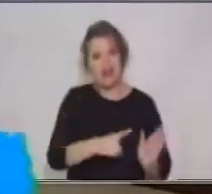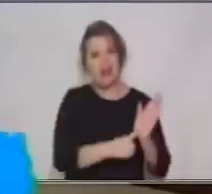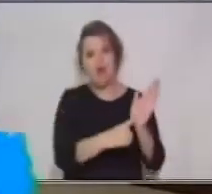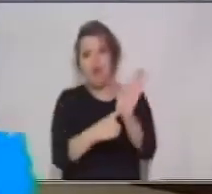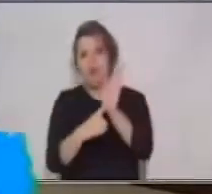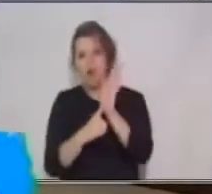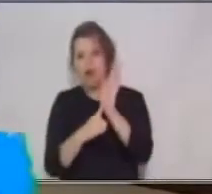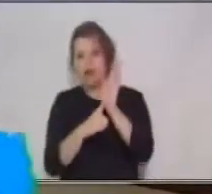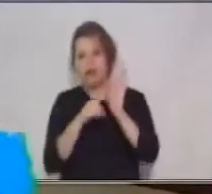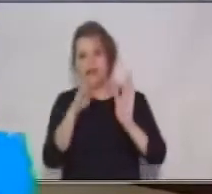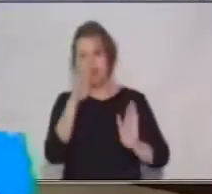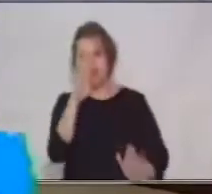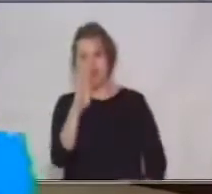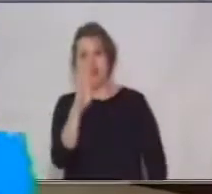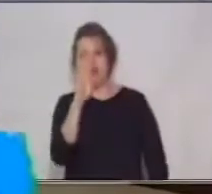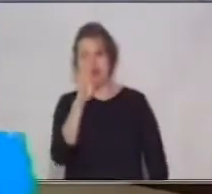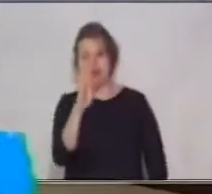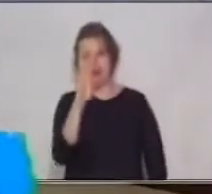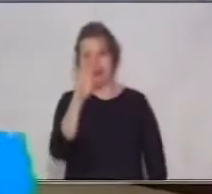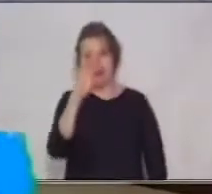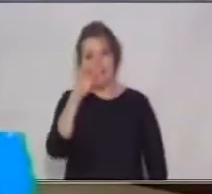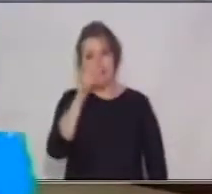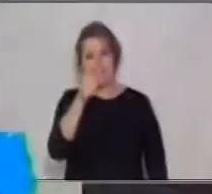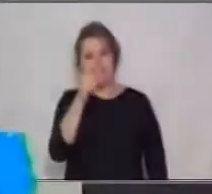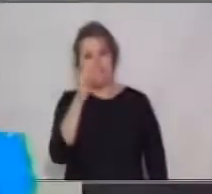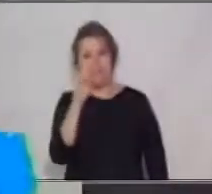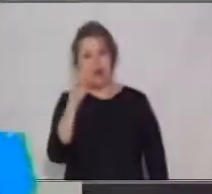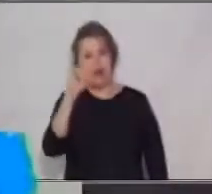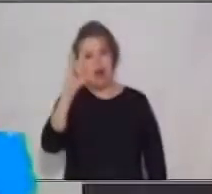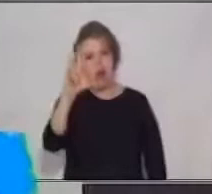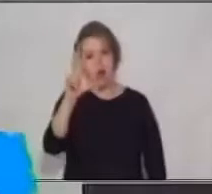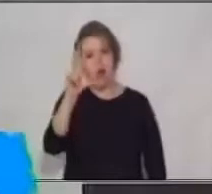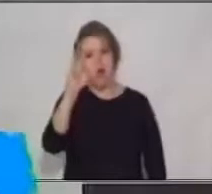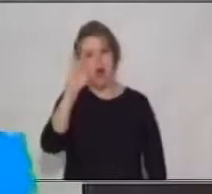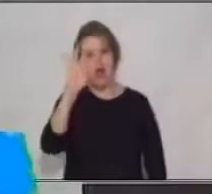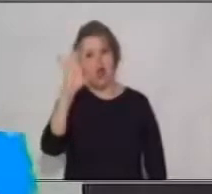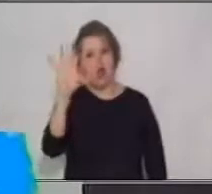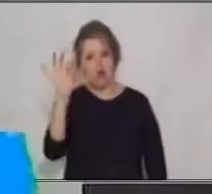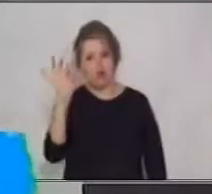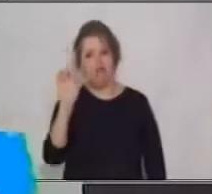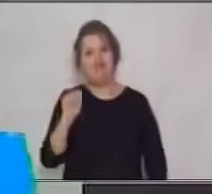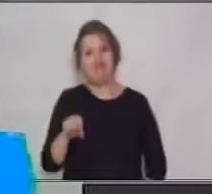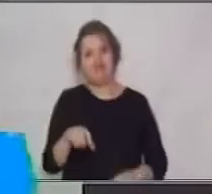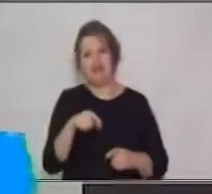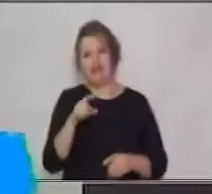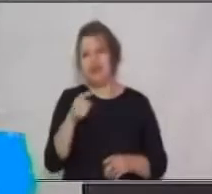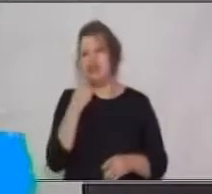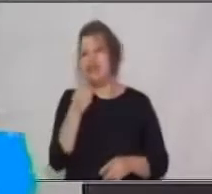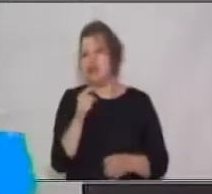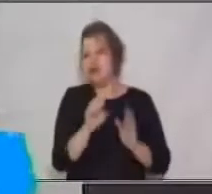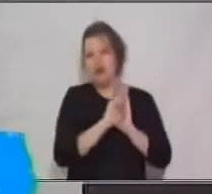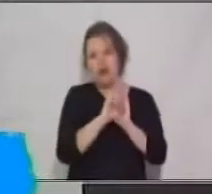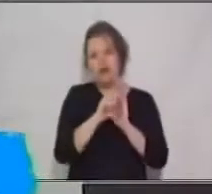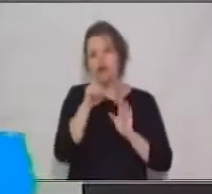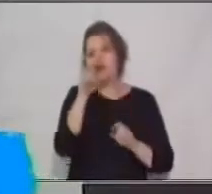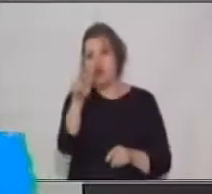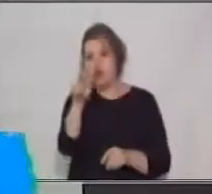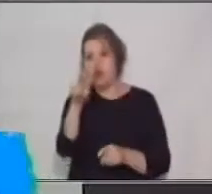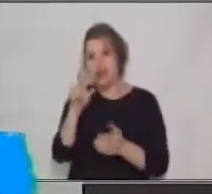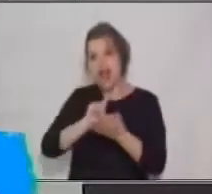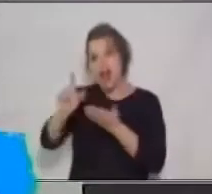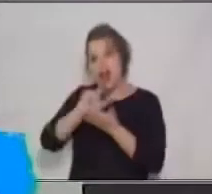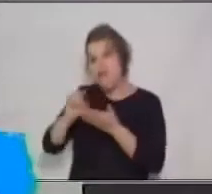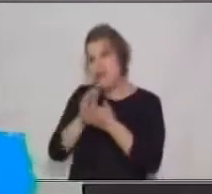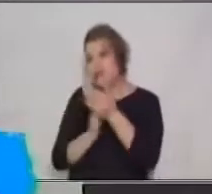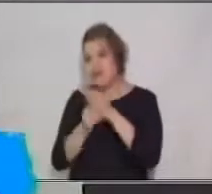que Braulio se lava las manos y todo va a caer de esa forma reflexiva. Podemos decir tú te lavas las manos, ellos se lavan